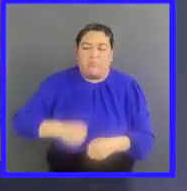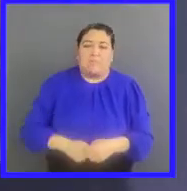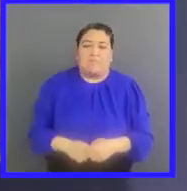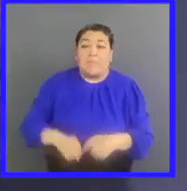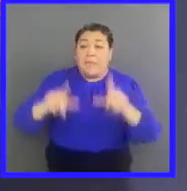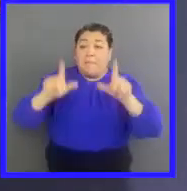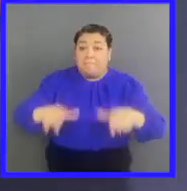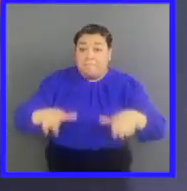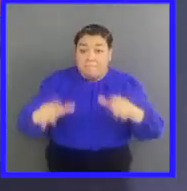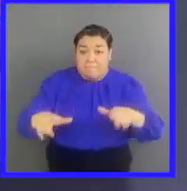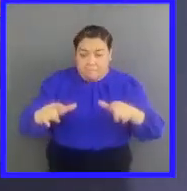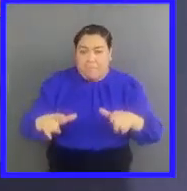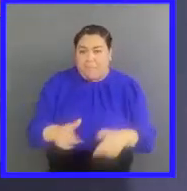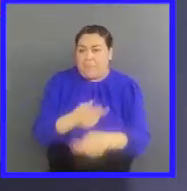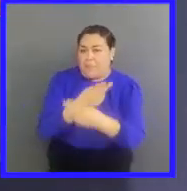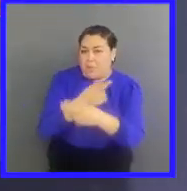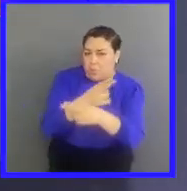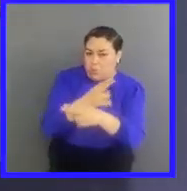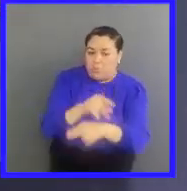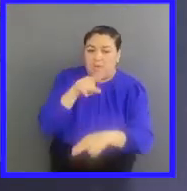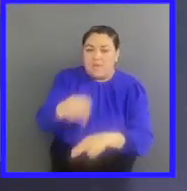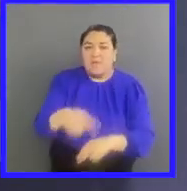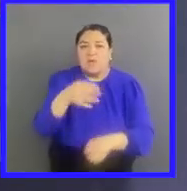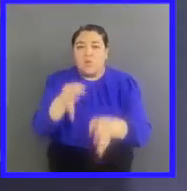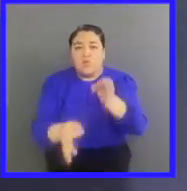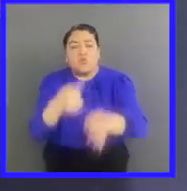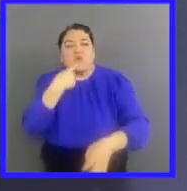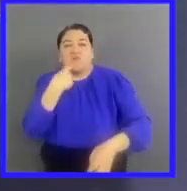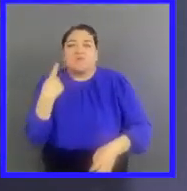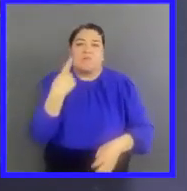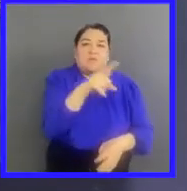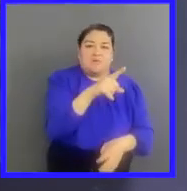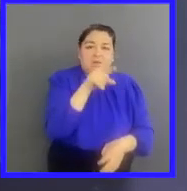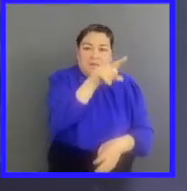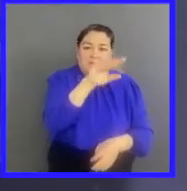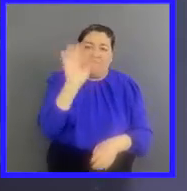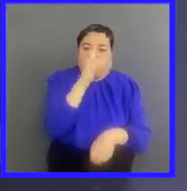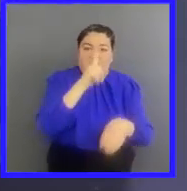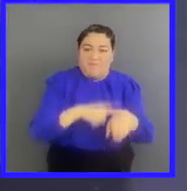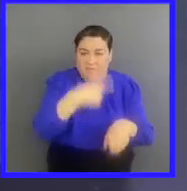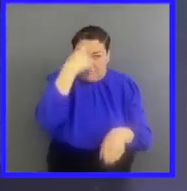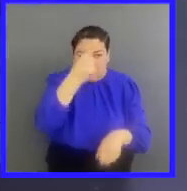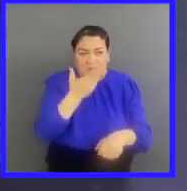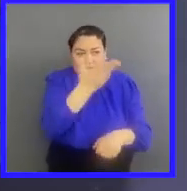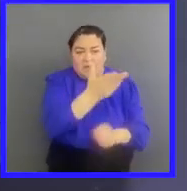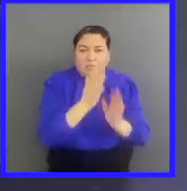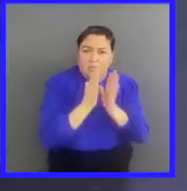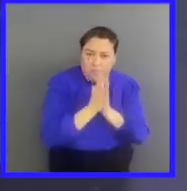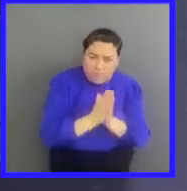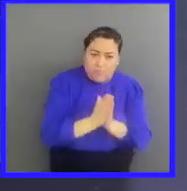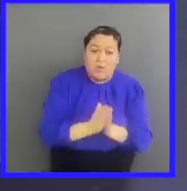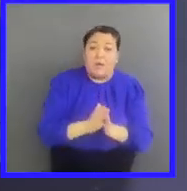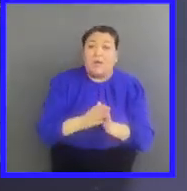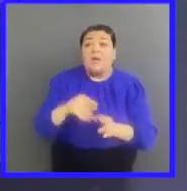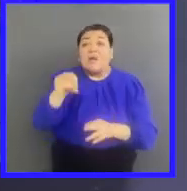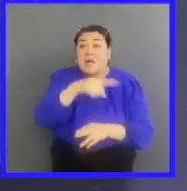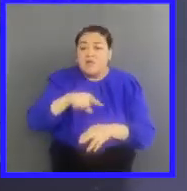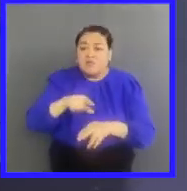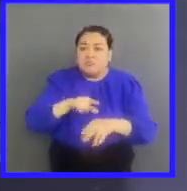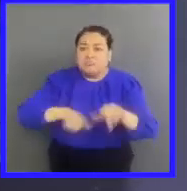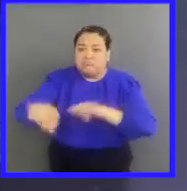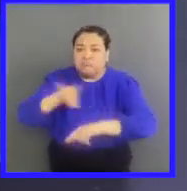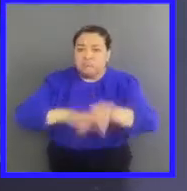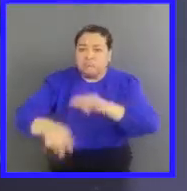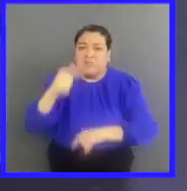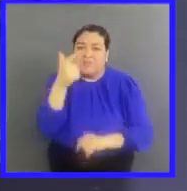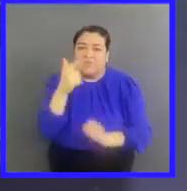aplicación Uber promovió un amparo ante un juzgado federal para permitir la circulación de más de 7,000 socios operadores en Puebla. Señalan